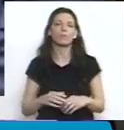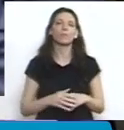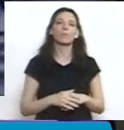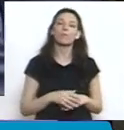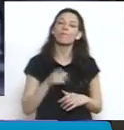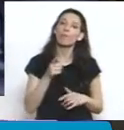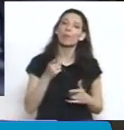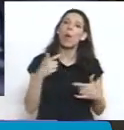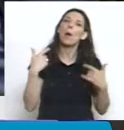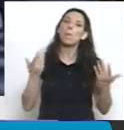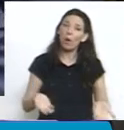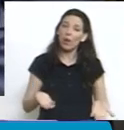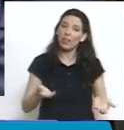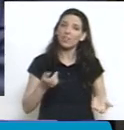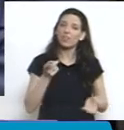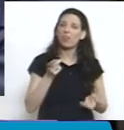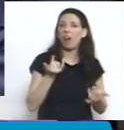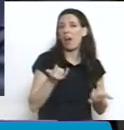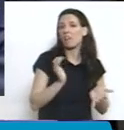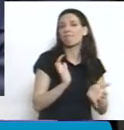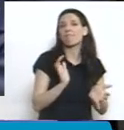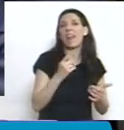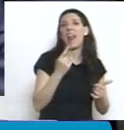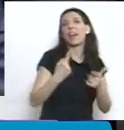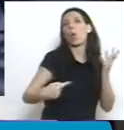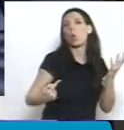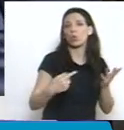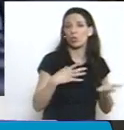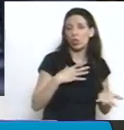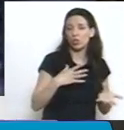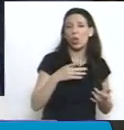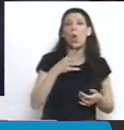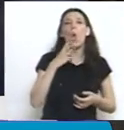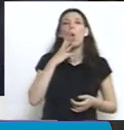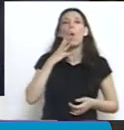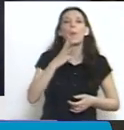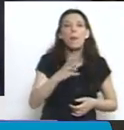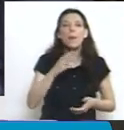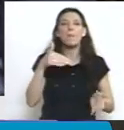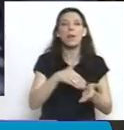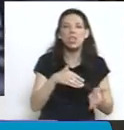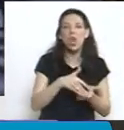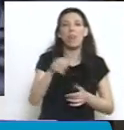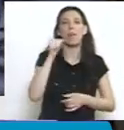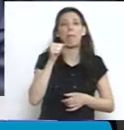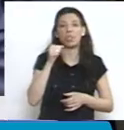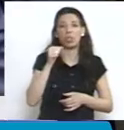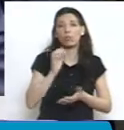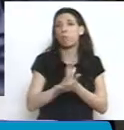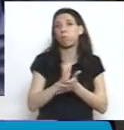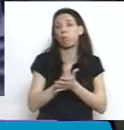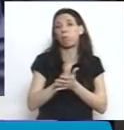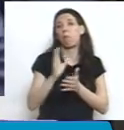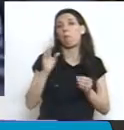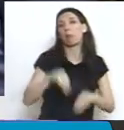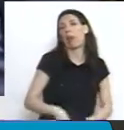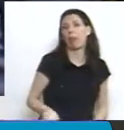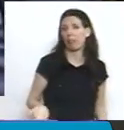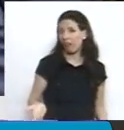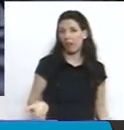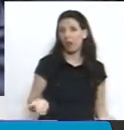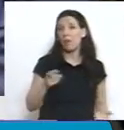Por esto se pierden recursos por más de 4.000 millones de pesos en 2015 y se perderán más de 5.000